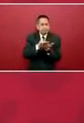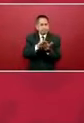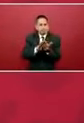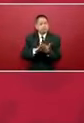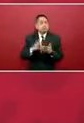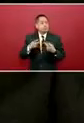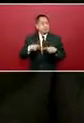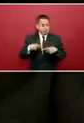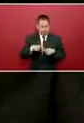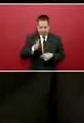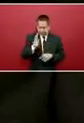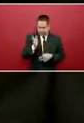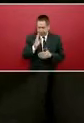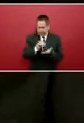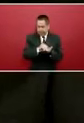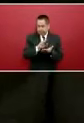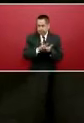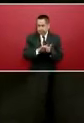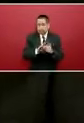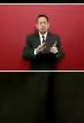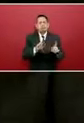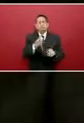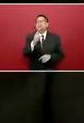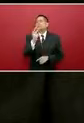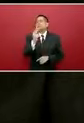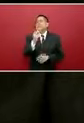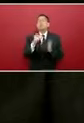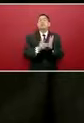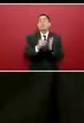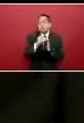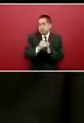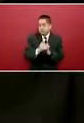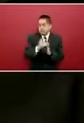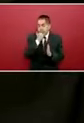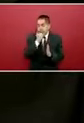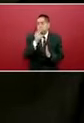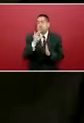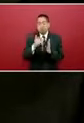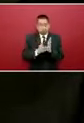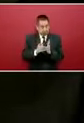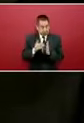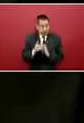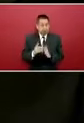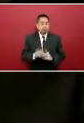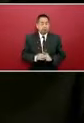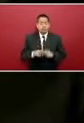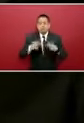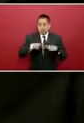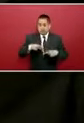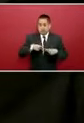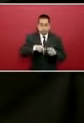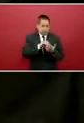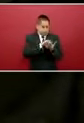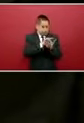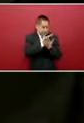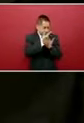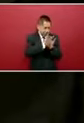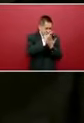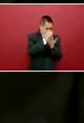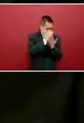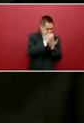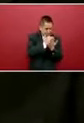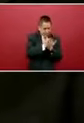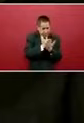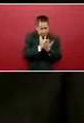personas censadas. Perdón, 25 millones de personas censadas.